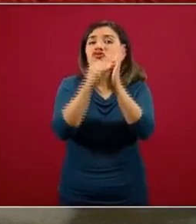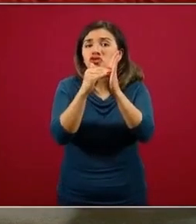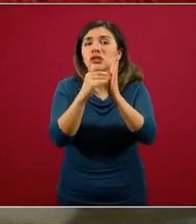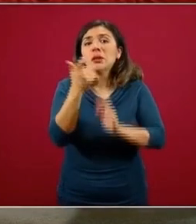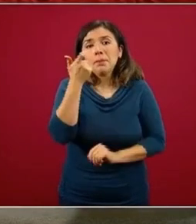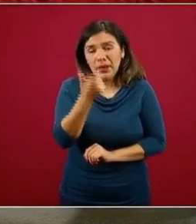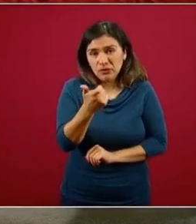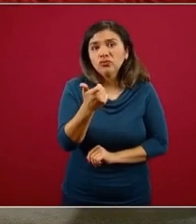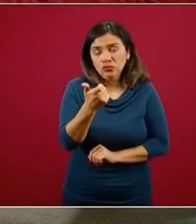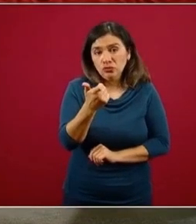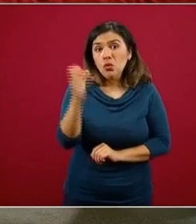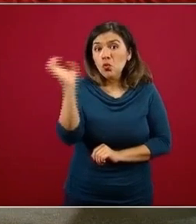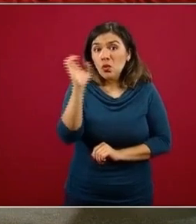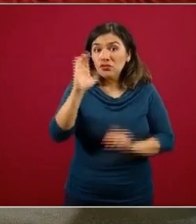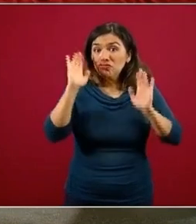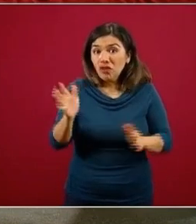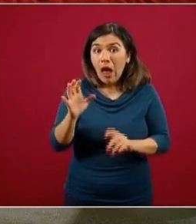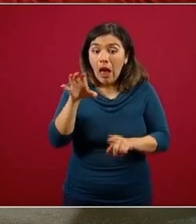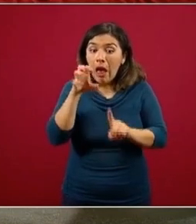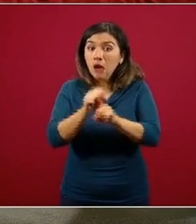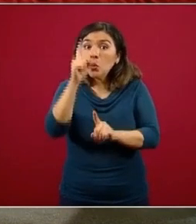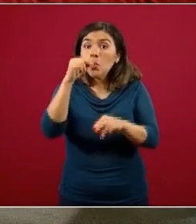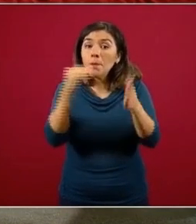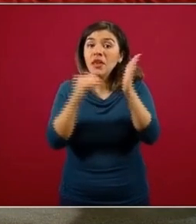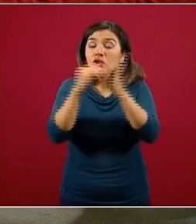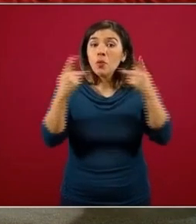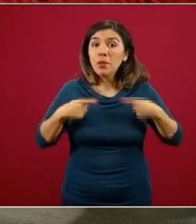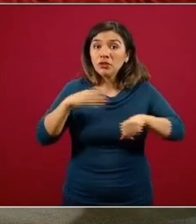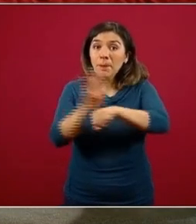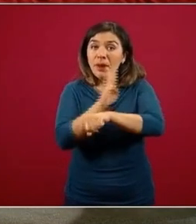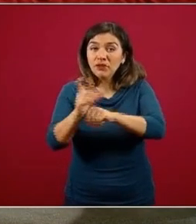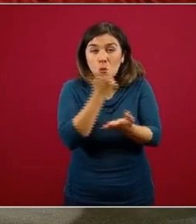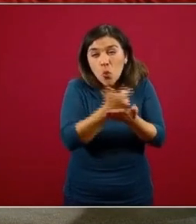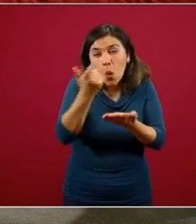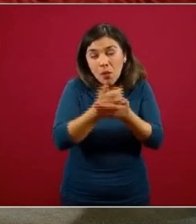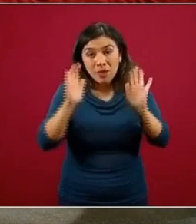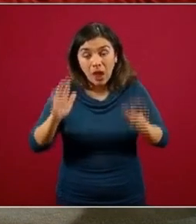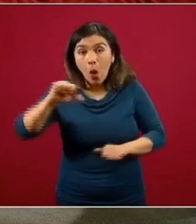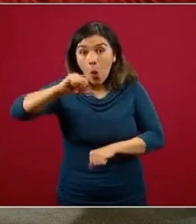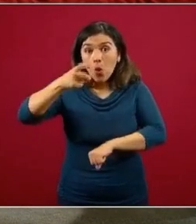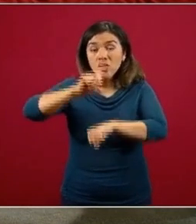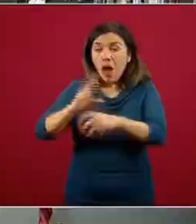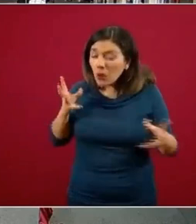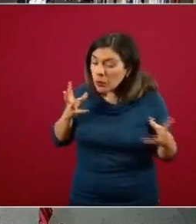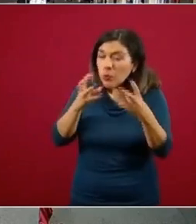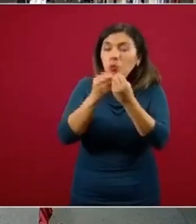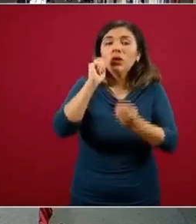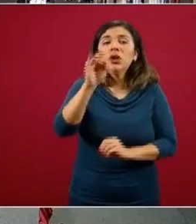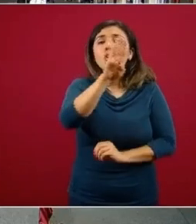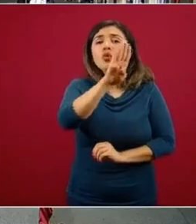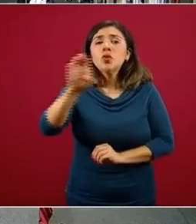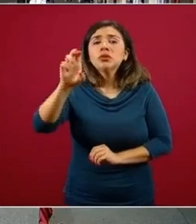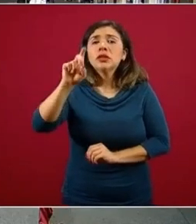25.000 millones de pesos cuando lleguemos al millón de beneficiarios. Al día de hoy, el número de beneficiarios suma